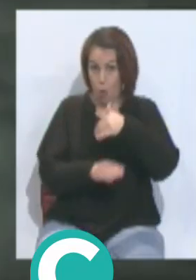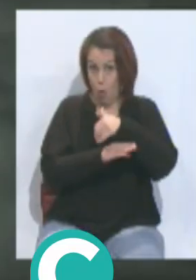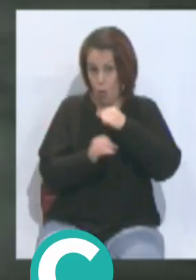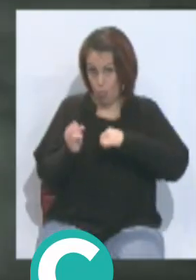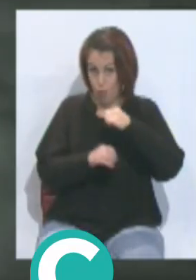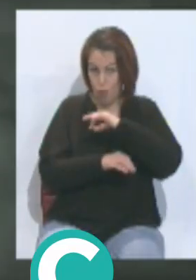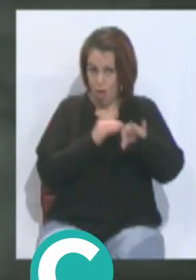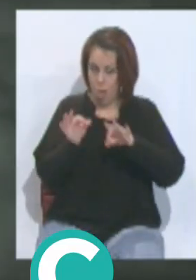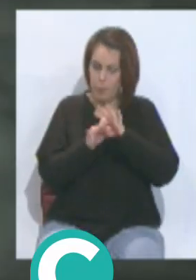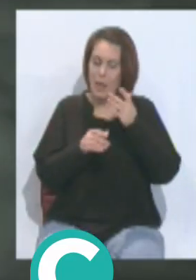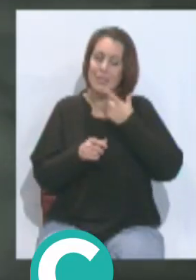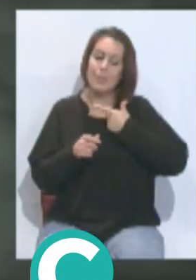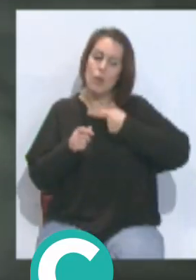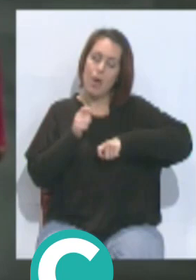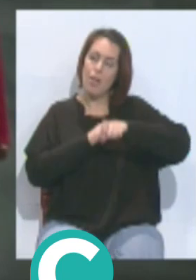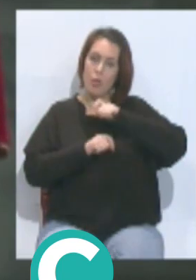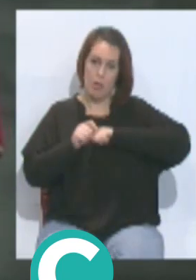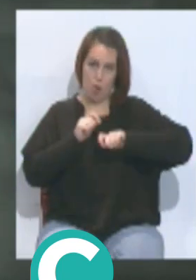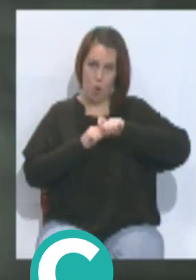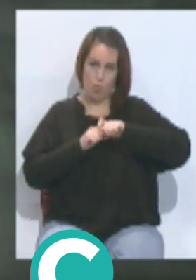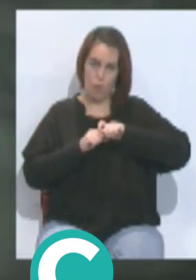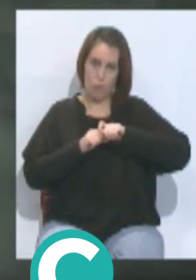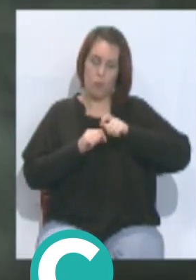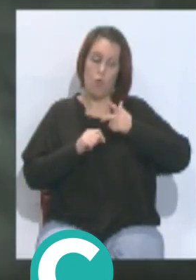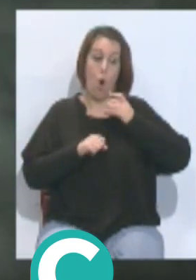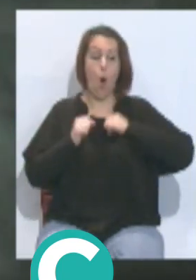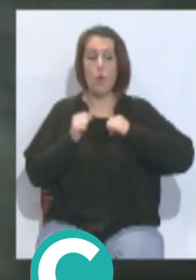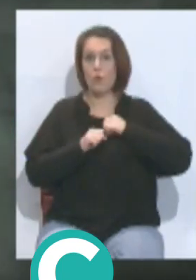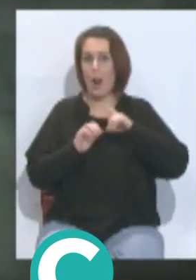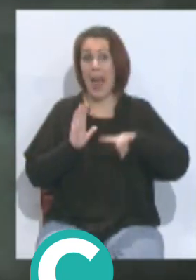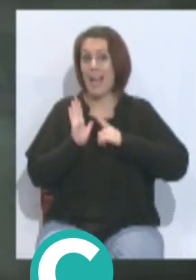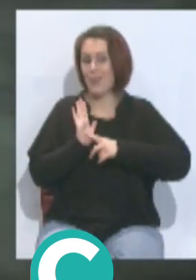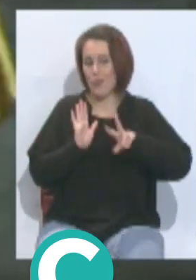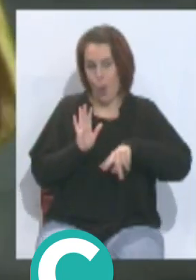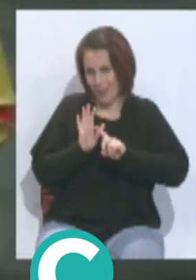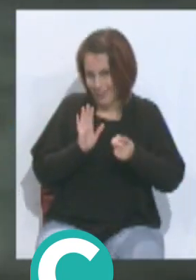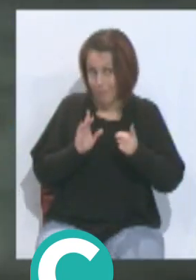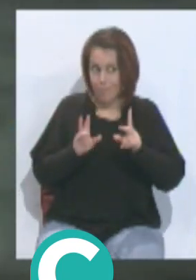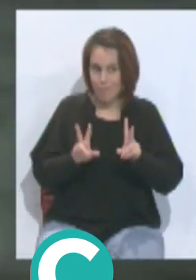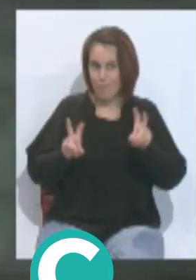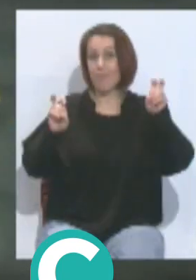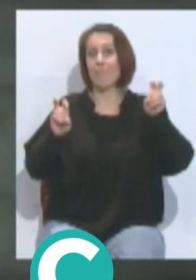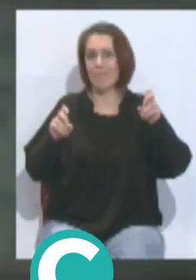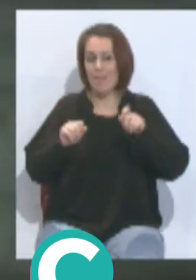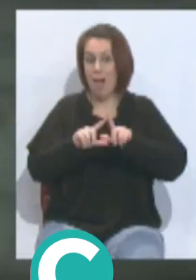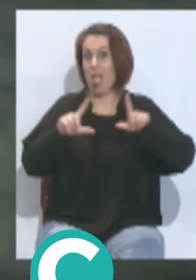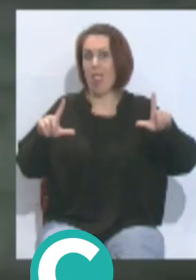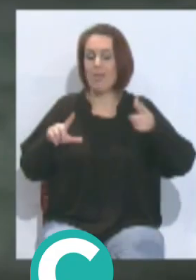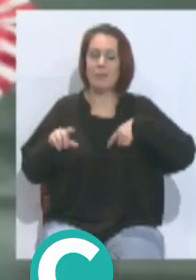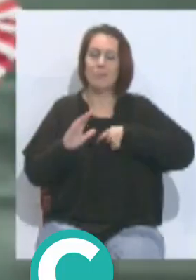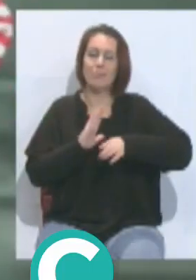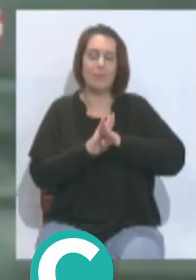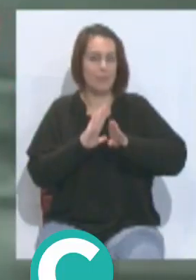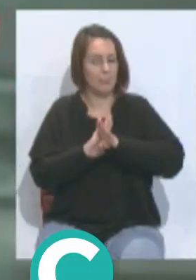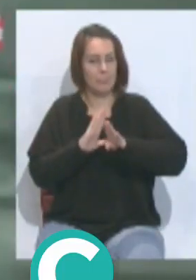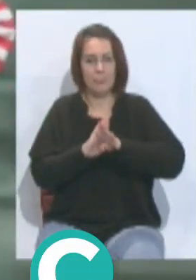propia asociación, un concurso ilegal, además con mayúsculas y entrecomillado, que vamos a seguir